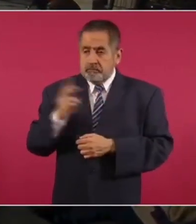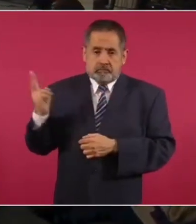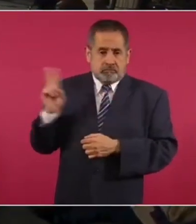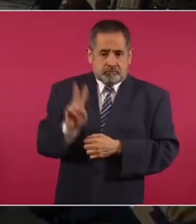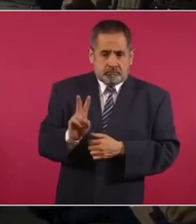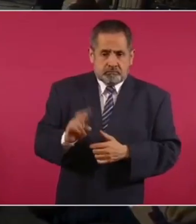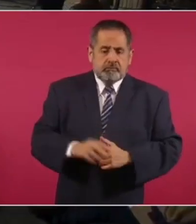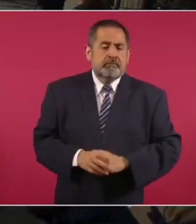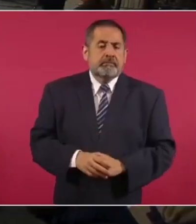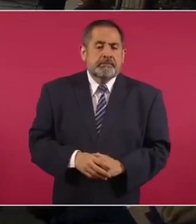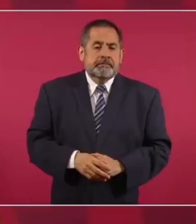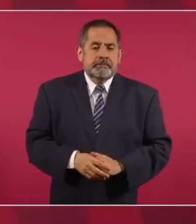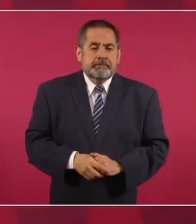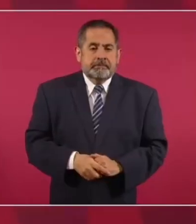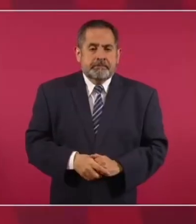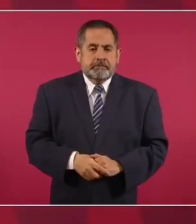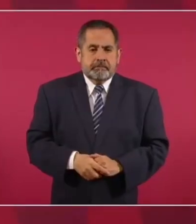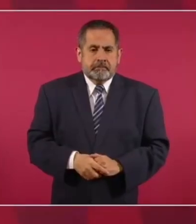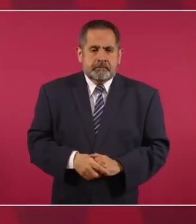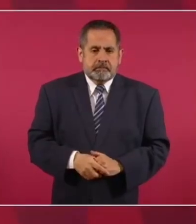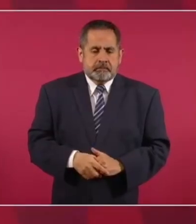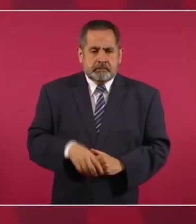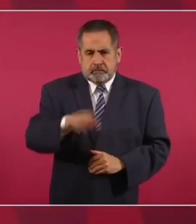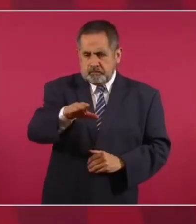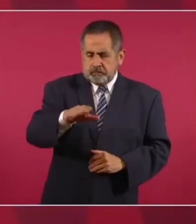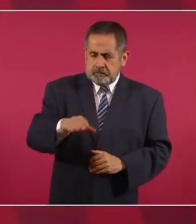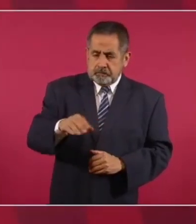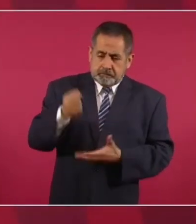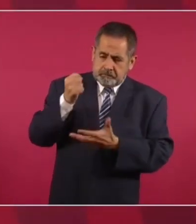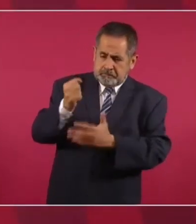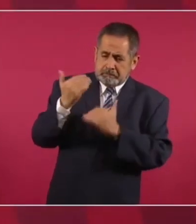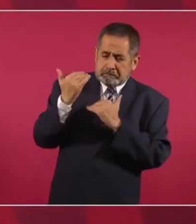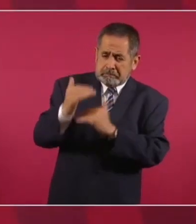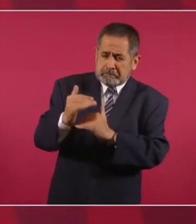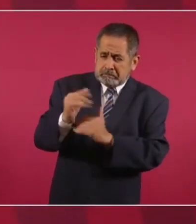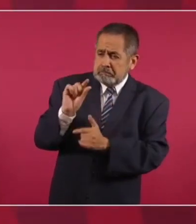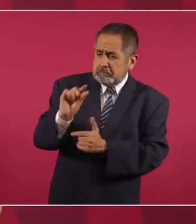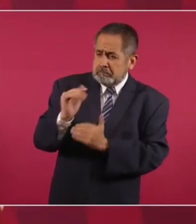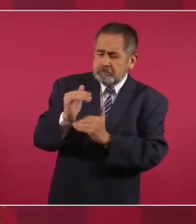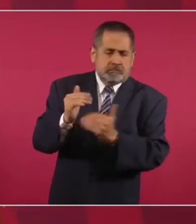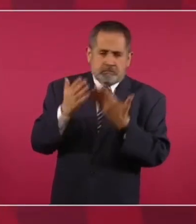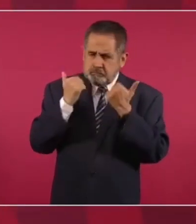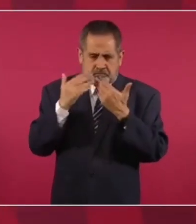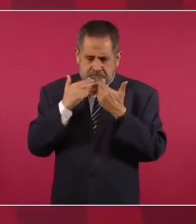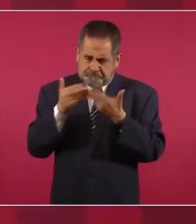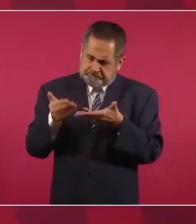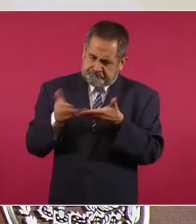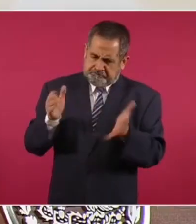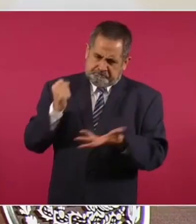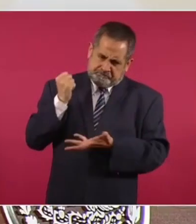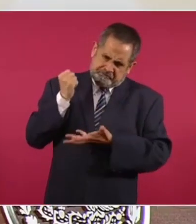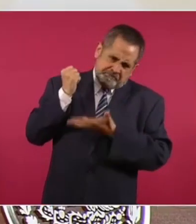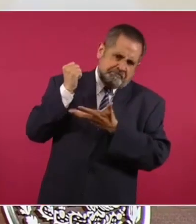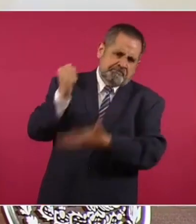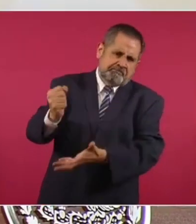No hay ninguna limitación presupuestal, no existe.